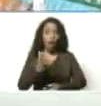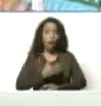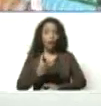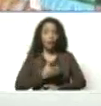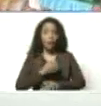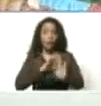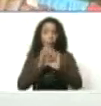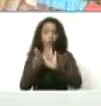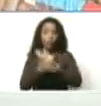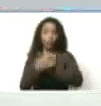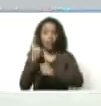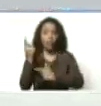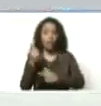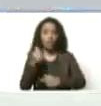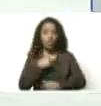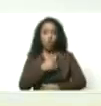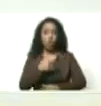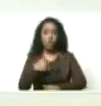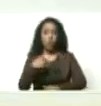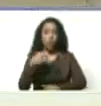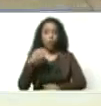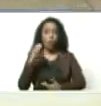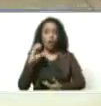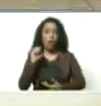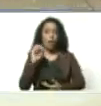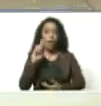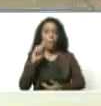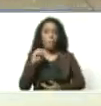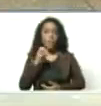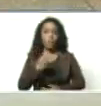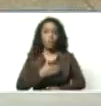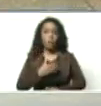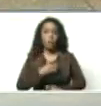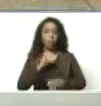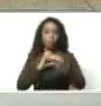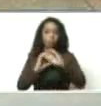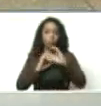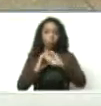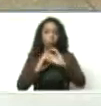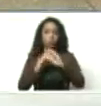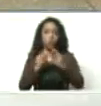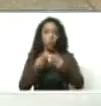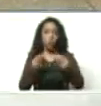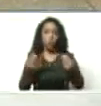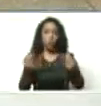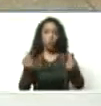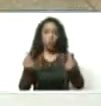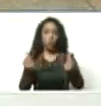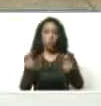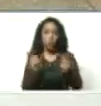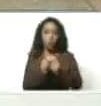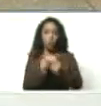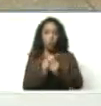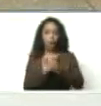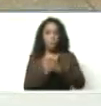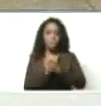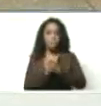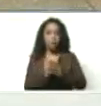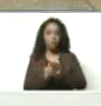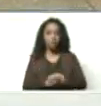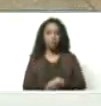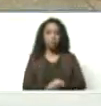yo quisiera carmen aún converse adif o así suavecito así como amigos